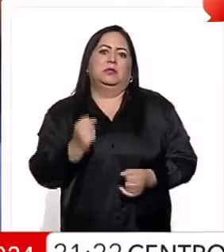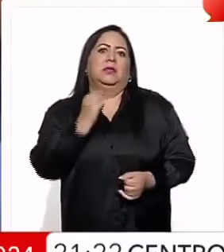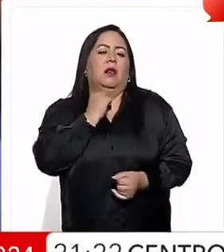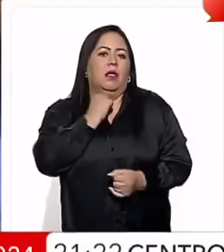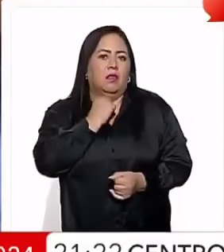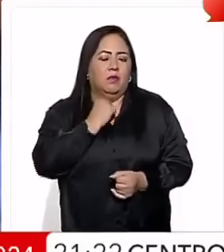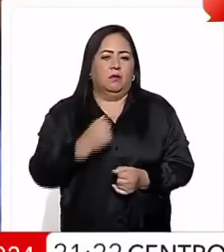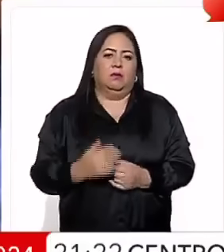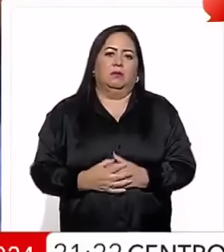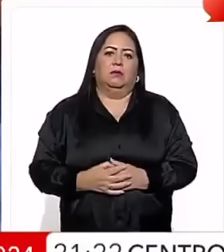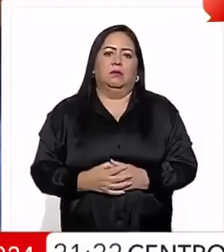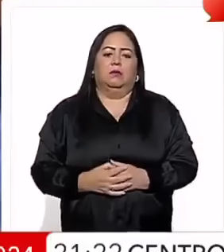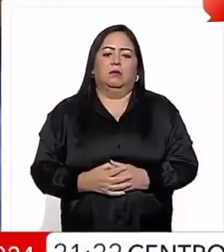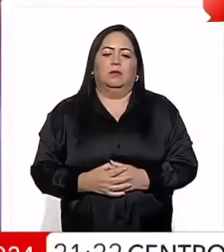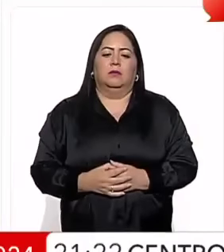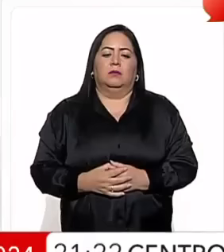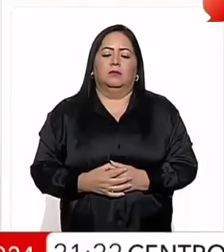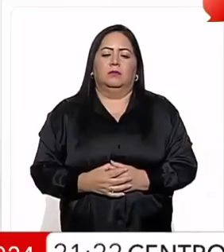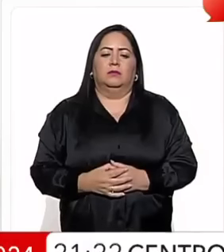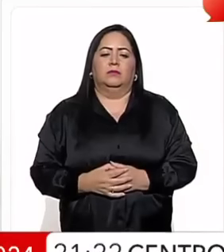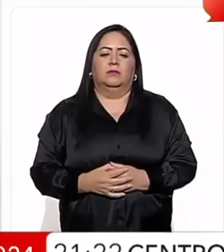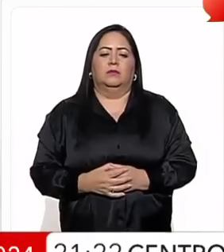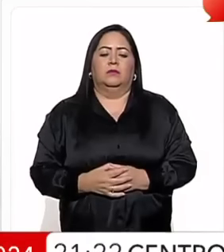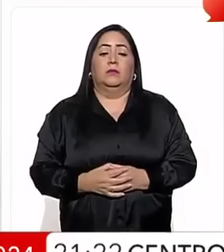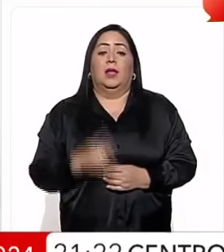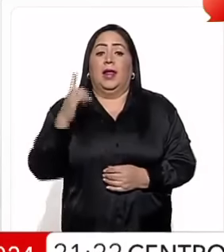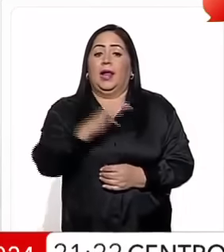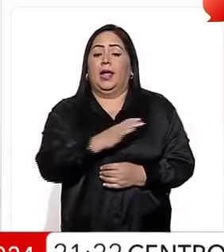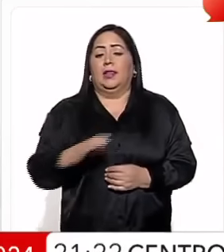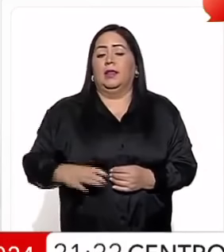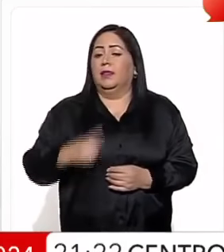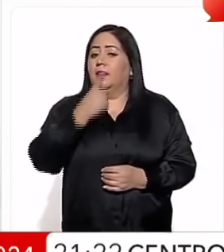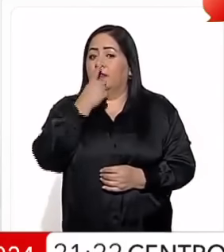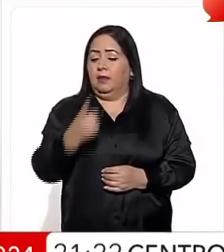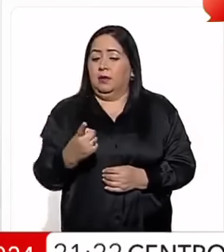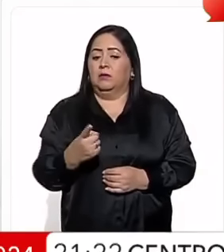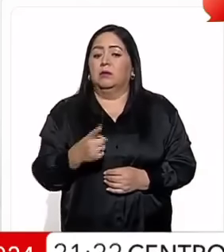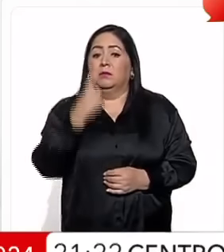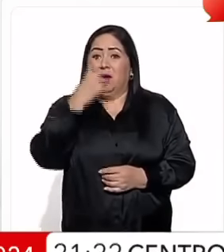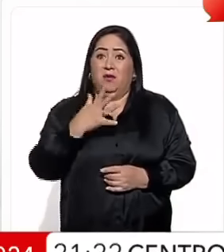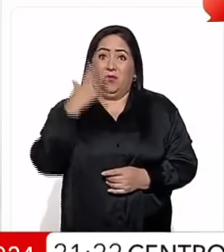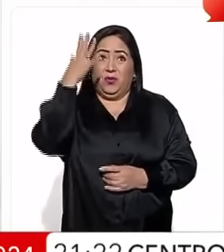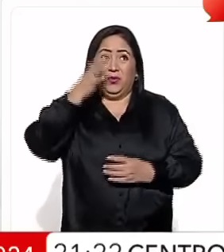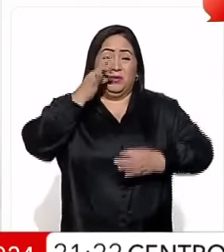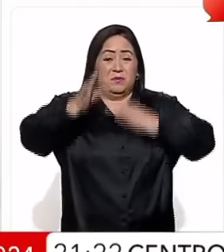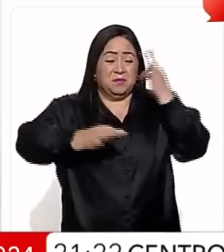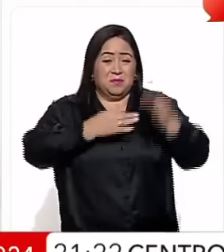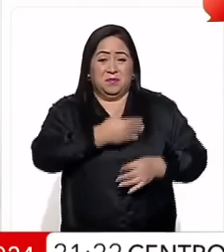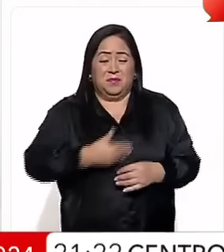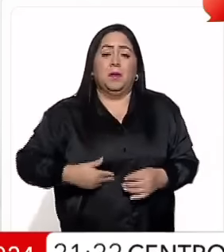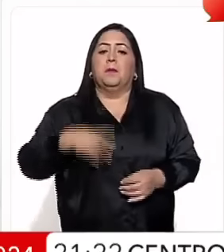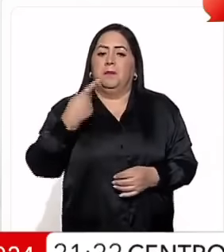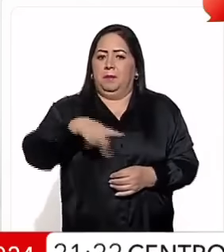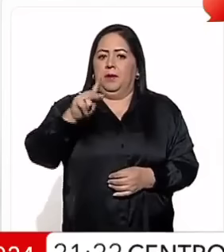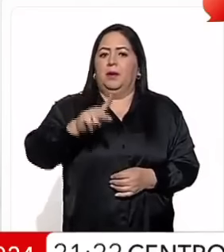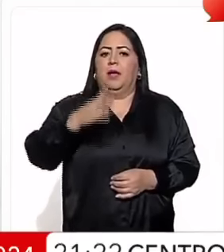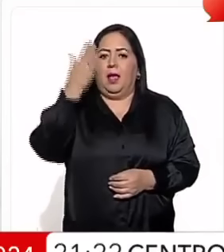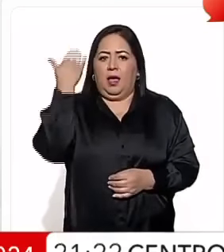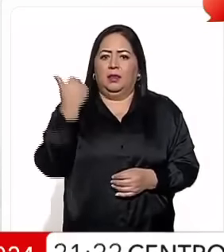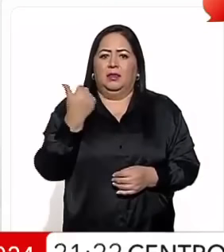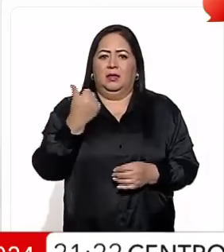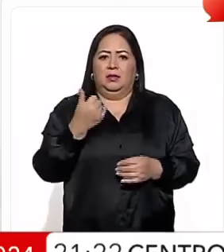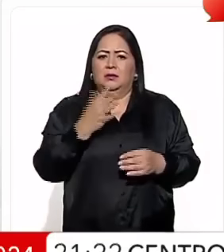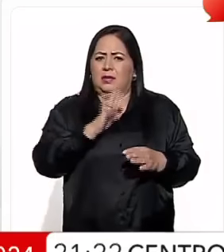senadores, avergüenza. El candidato dijo que es incierto el futuro de su campaña, pues aunque ya había eventos de